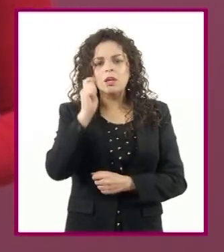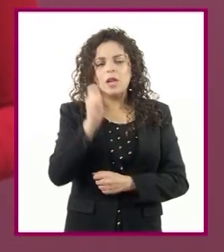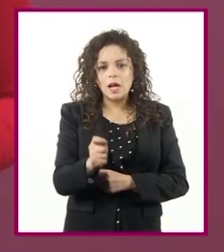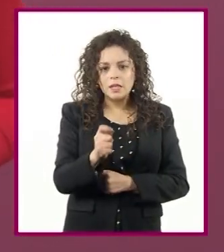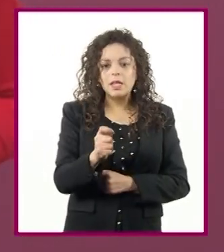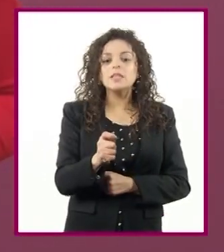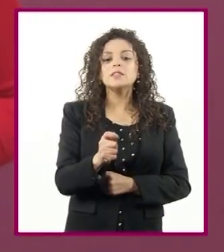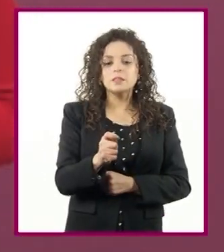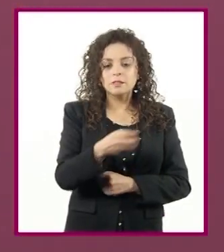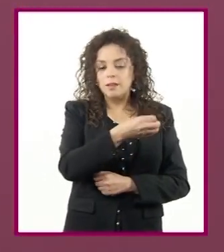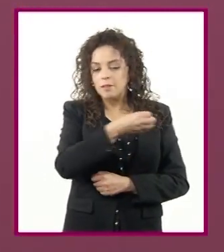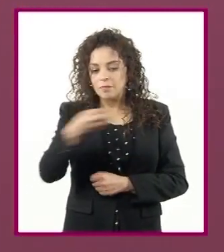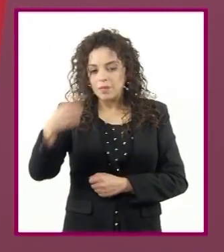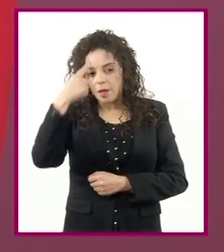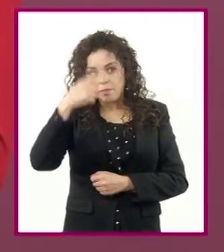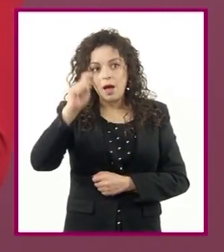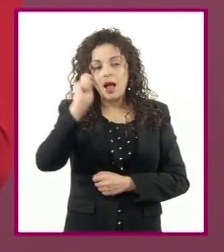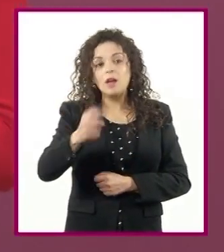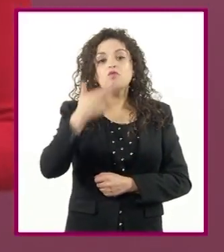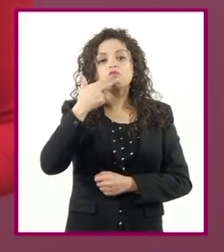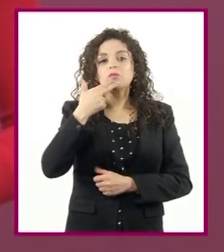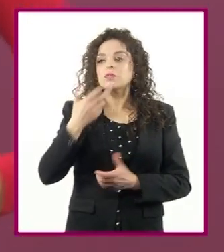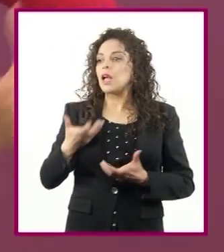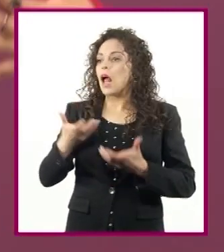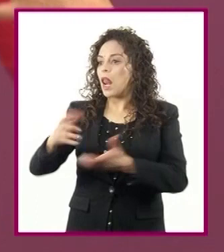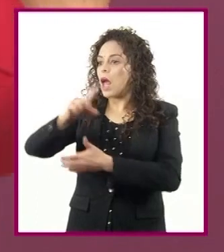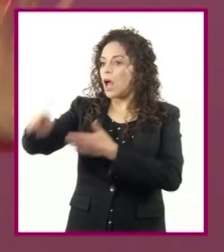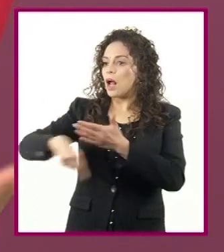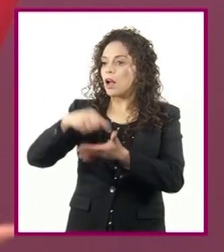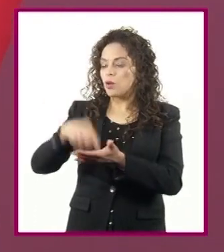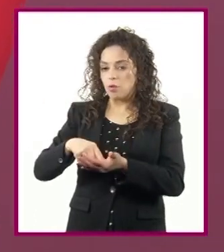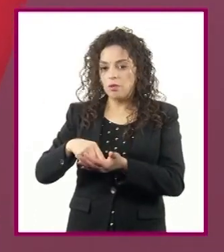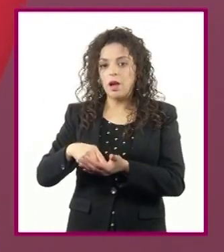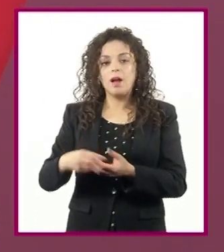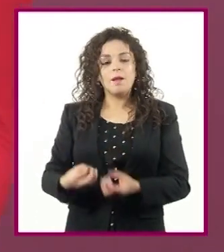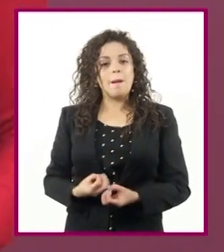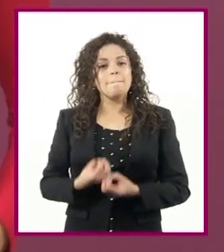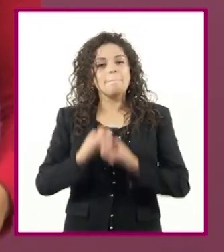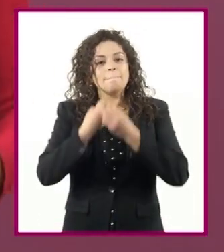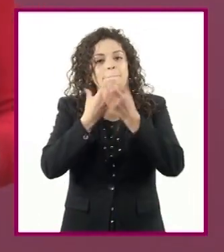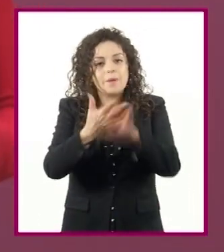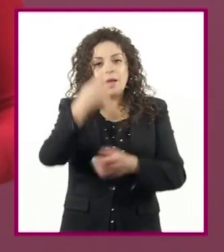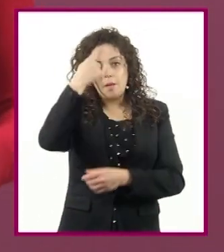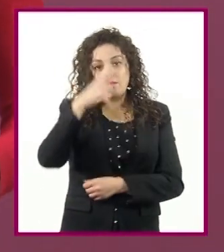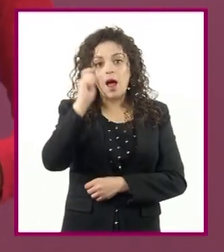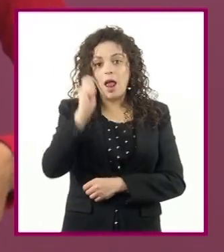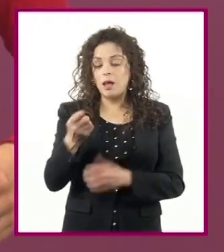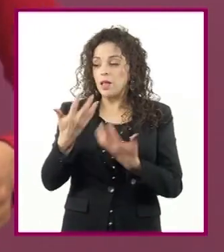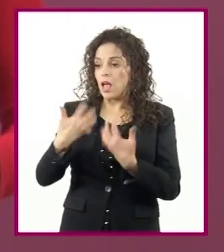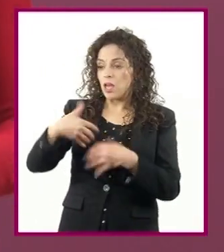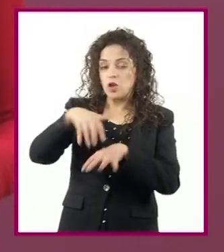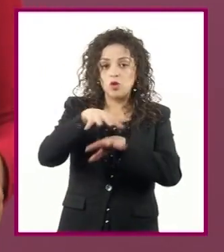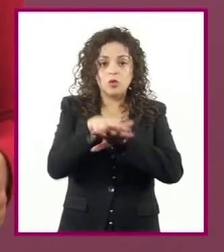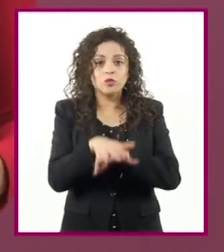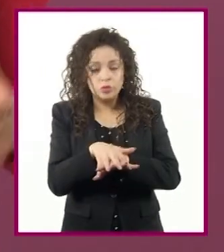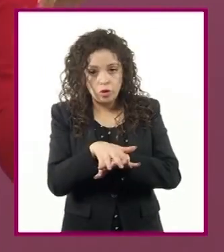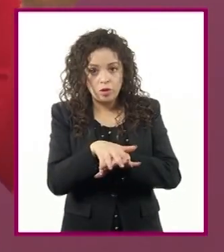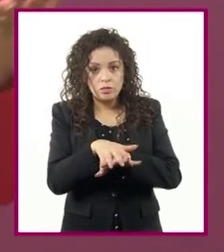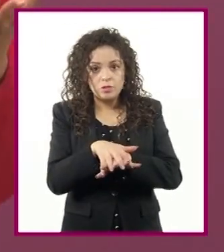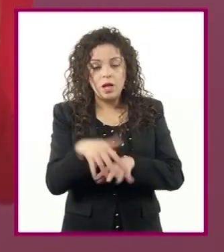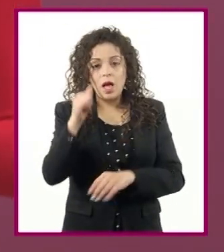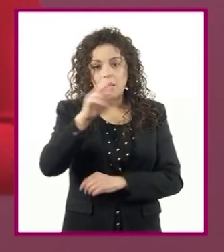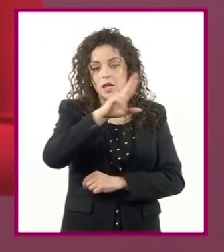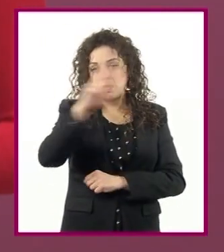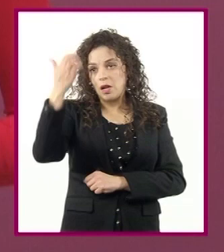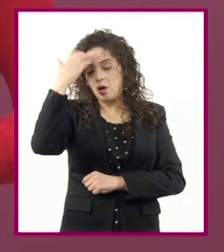diferente el espacio y se manifiestan a favor de su inclusión social y el reconocimiento de sus derechos